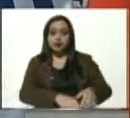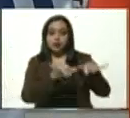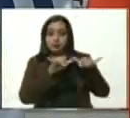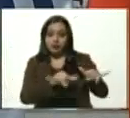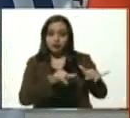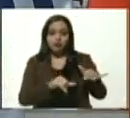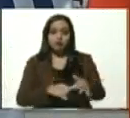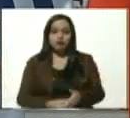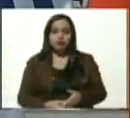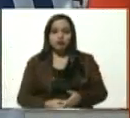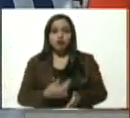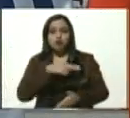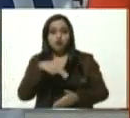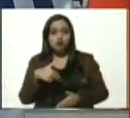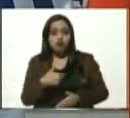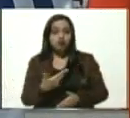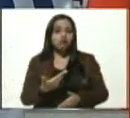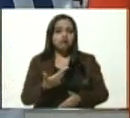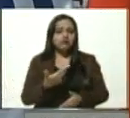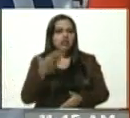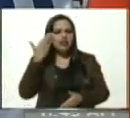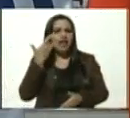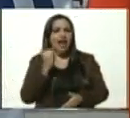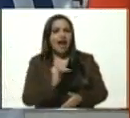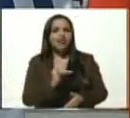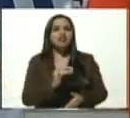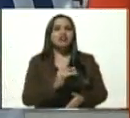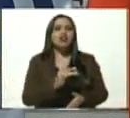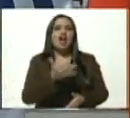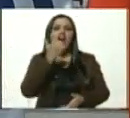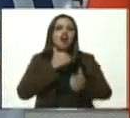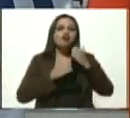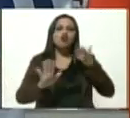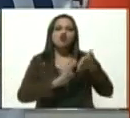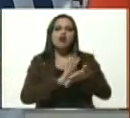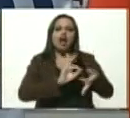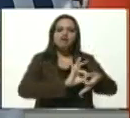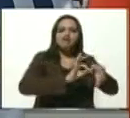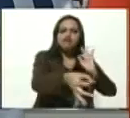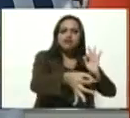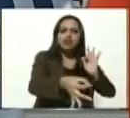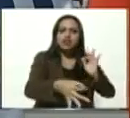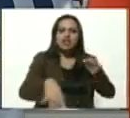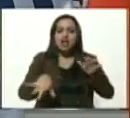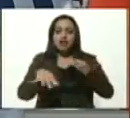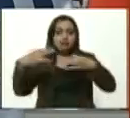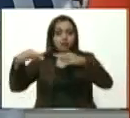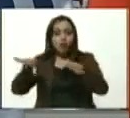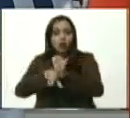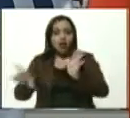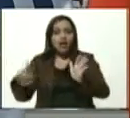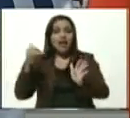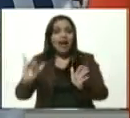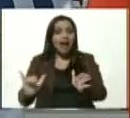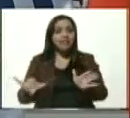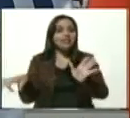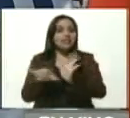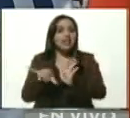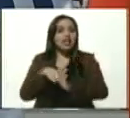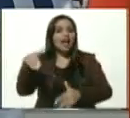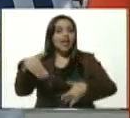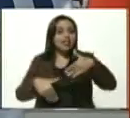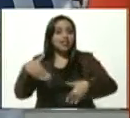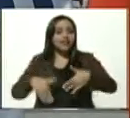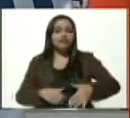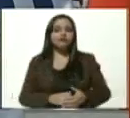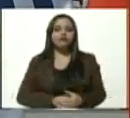no estamos en presencia de un delito electoral, sino de un delito de destrucción de documentos que tuvo lugar en el marco de una jornada